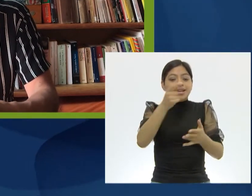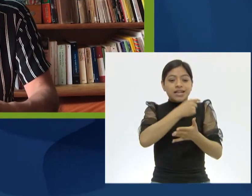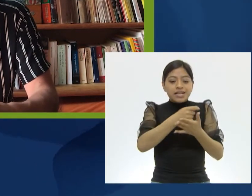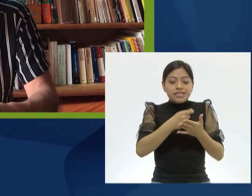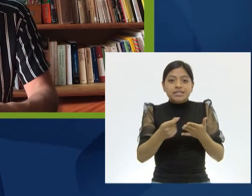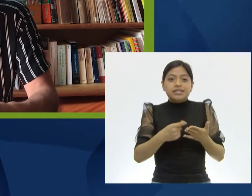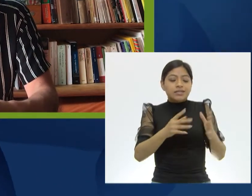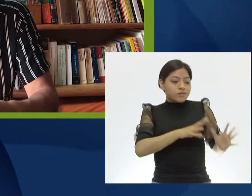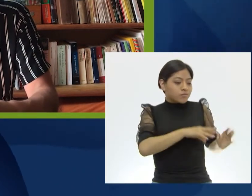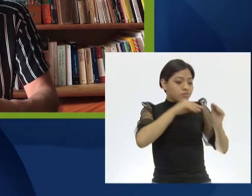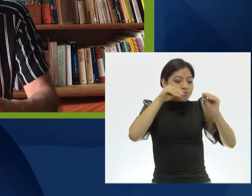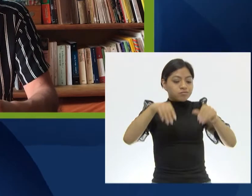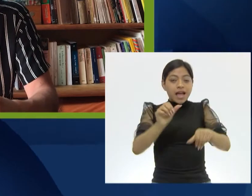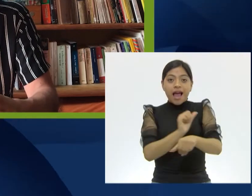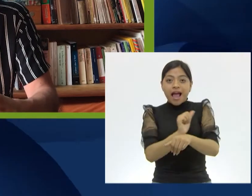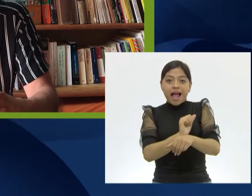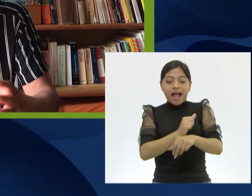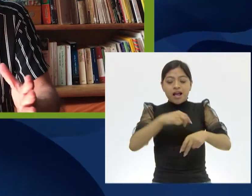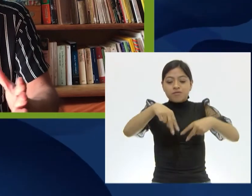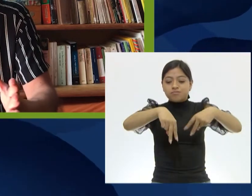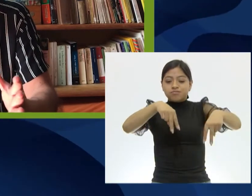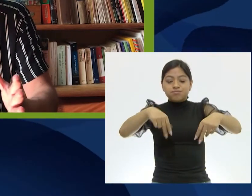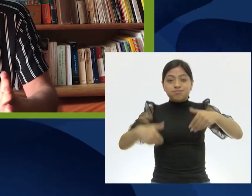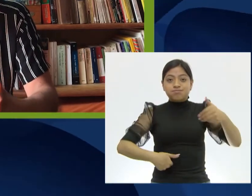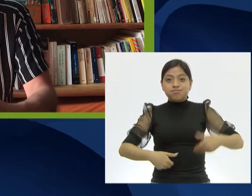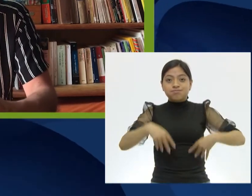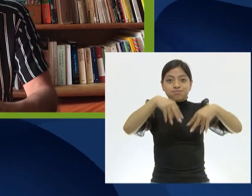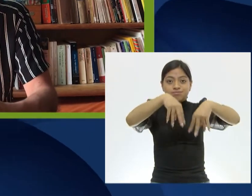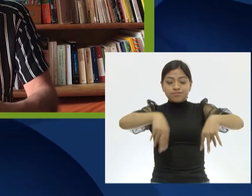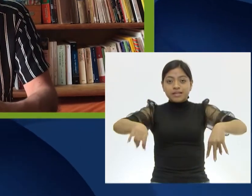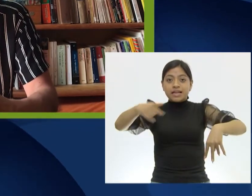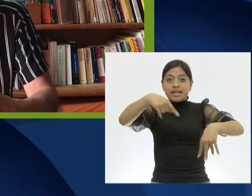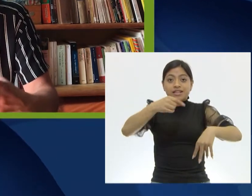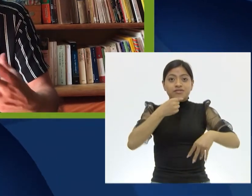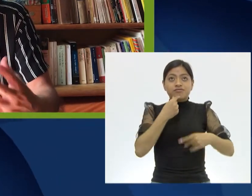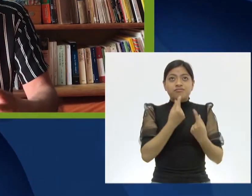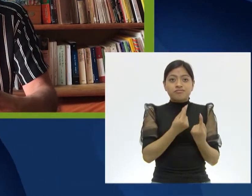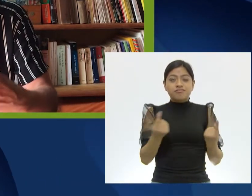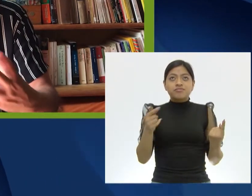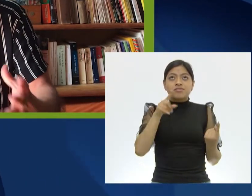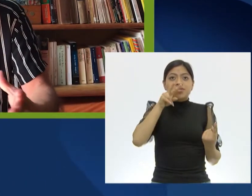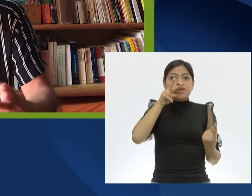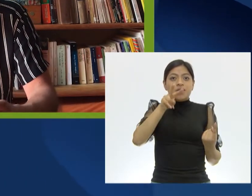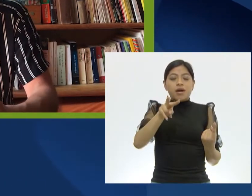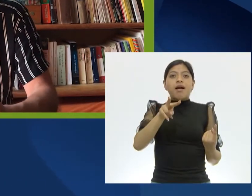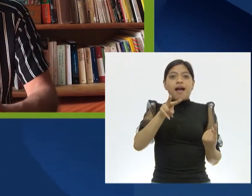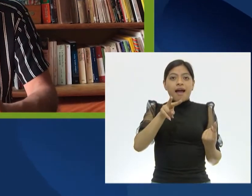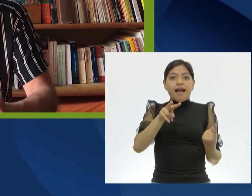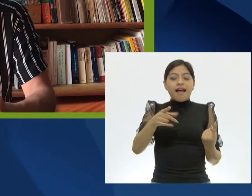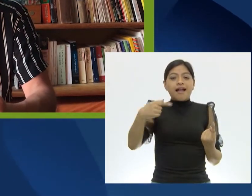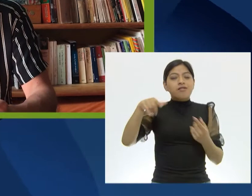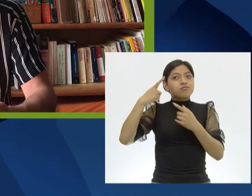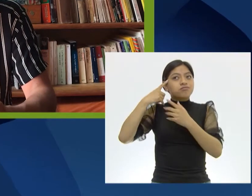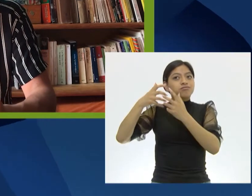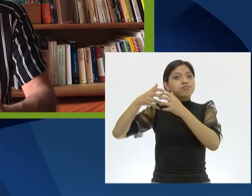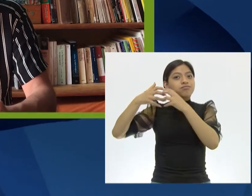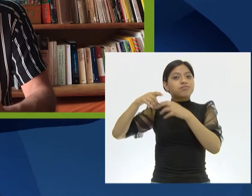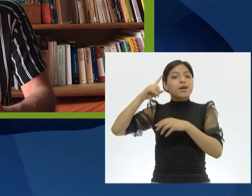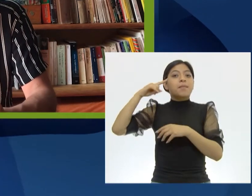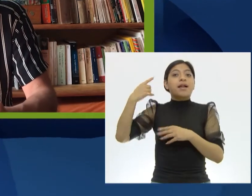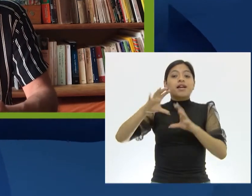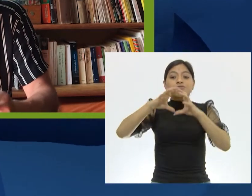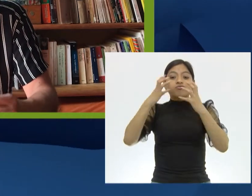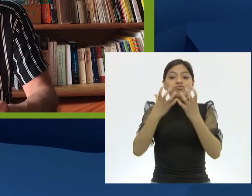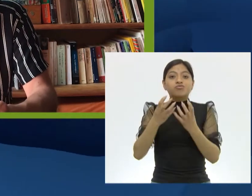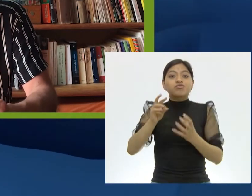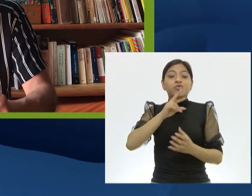teatro. Creo que ahí los niños tienen una forma de ver el mundo que ayuda mucho a hacerlo mejor. Así que si ustedes están